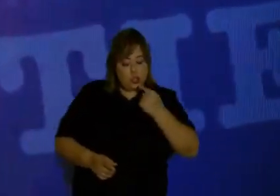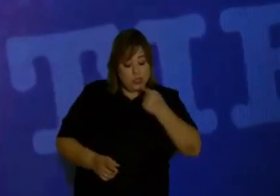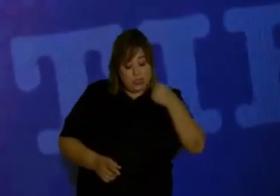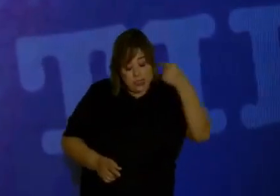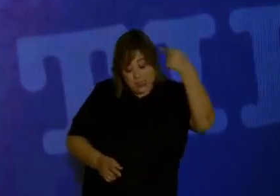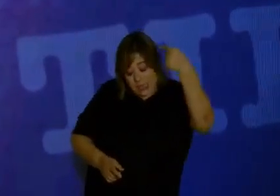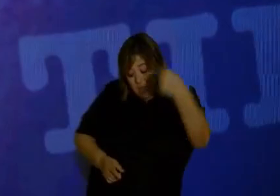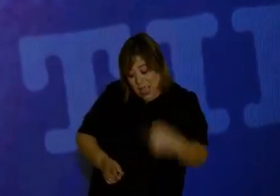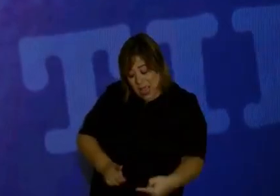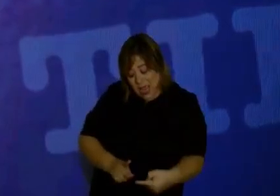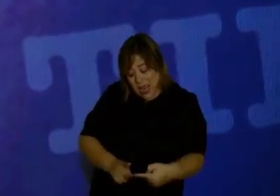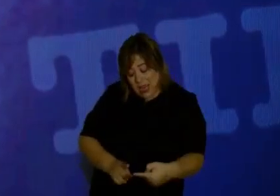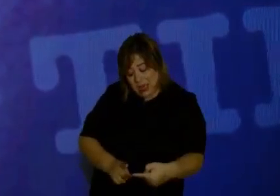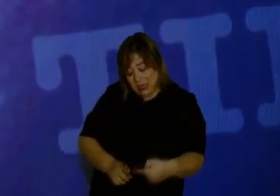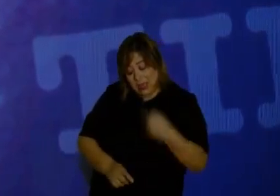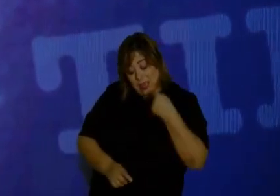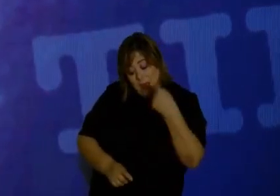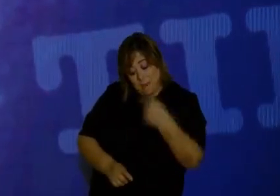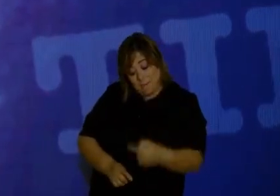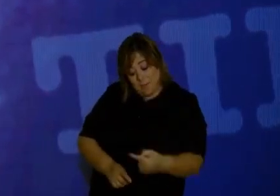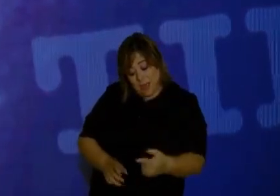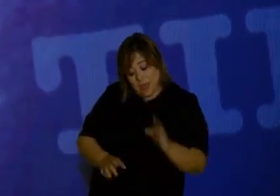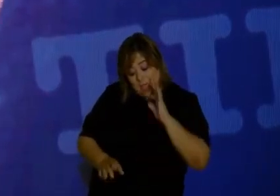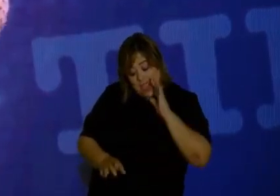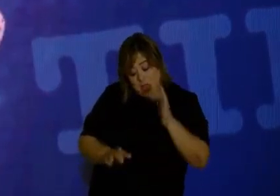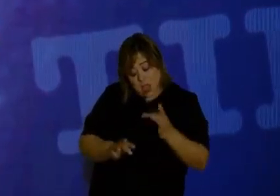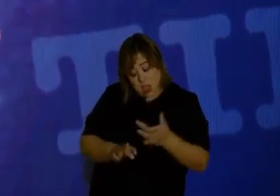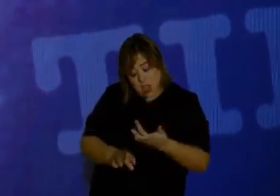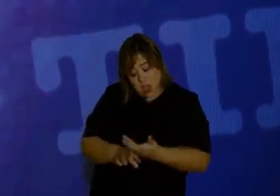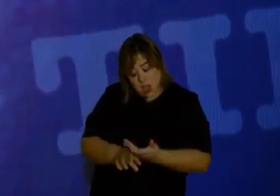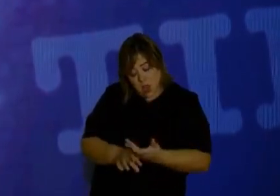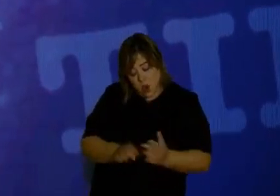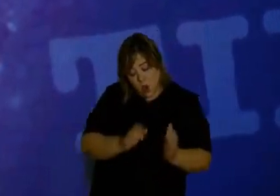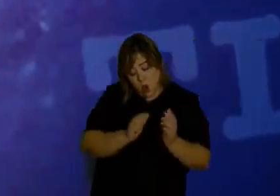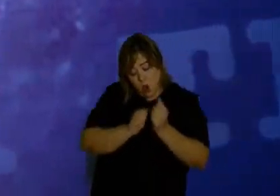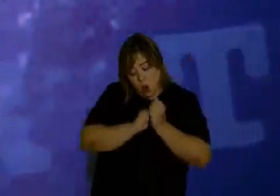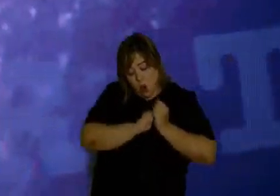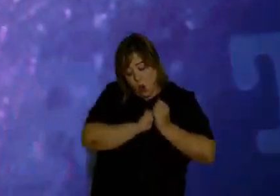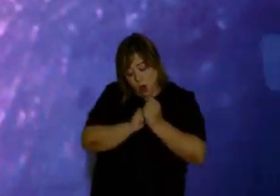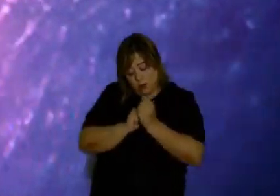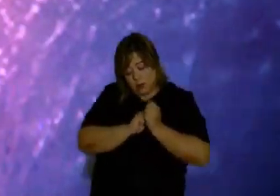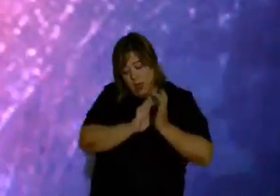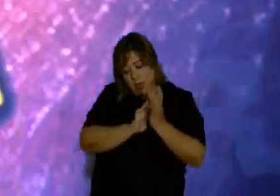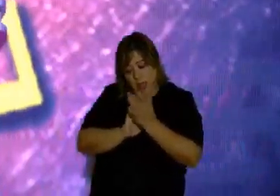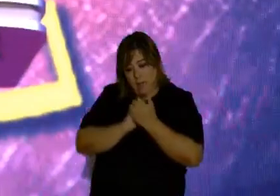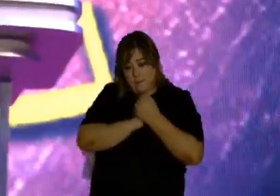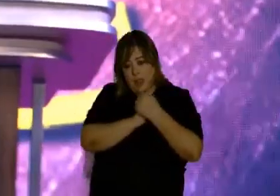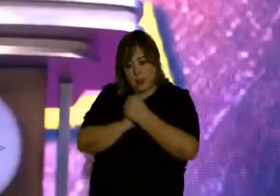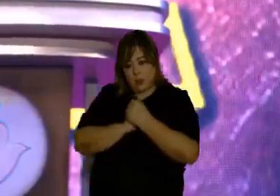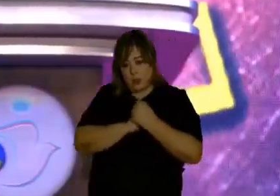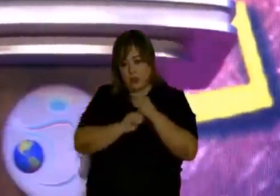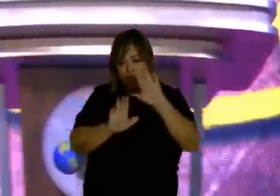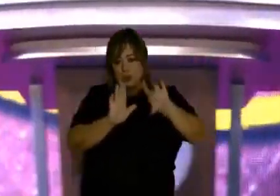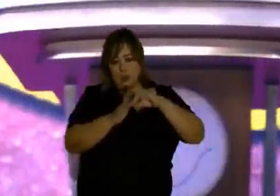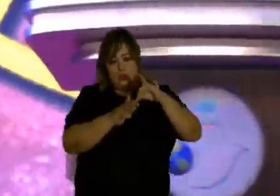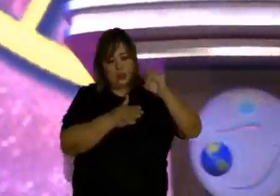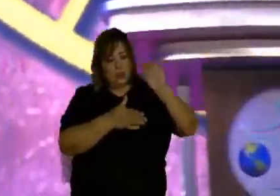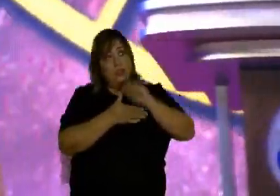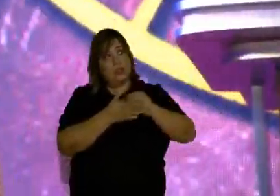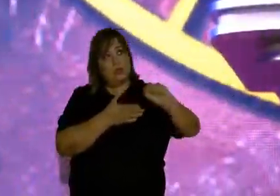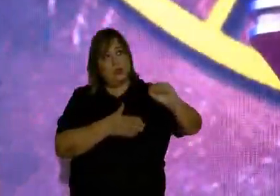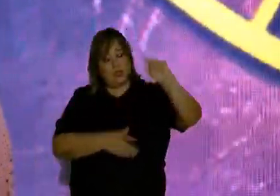Hijo amado en el cual yo tengo contentamiento o complacencia. El Espíritu Santo vino como